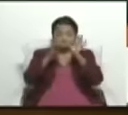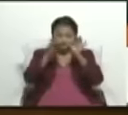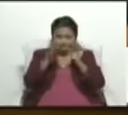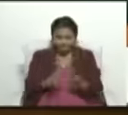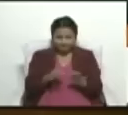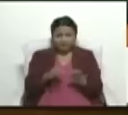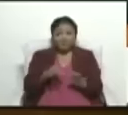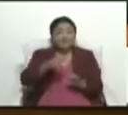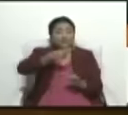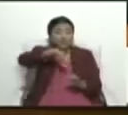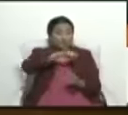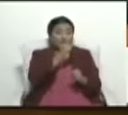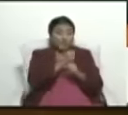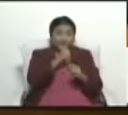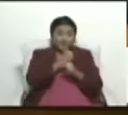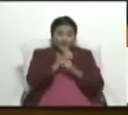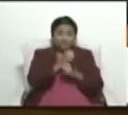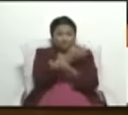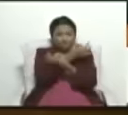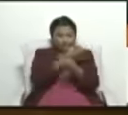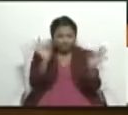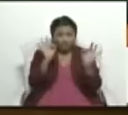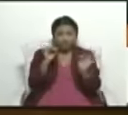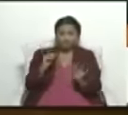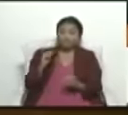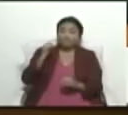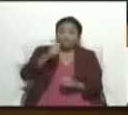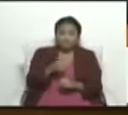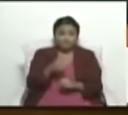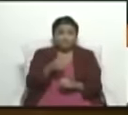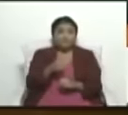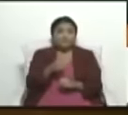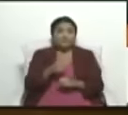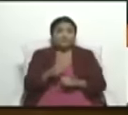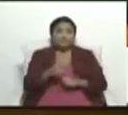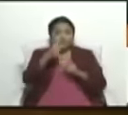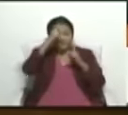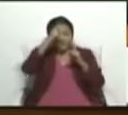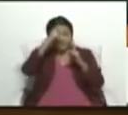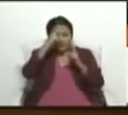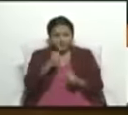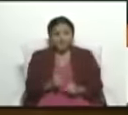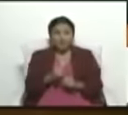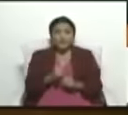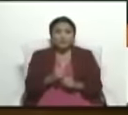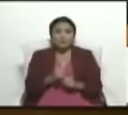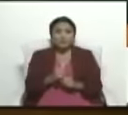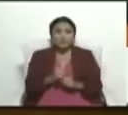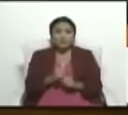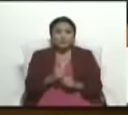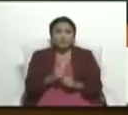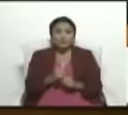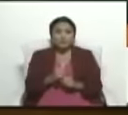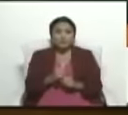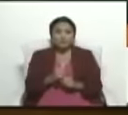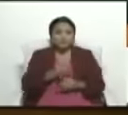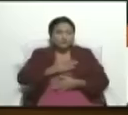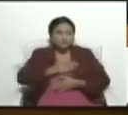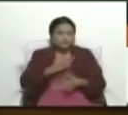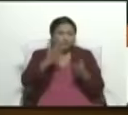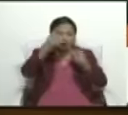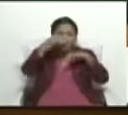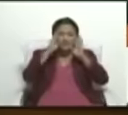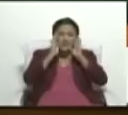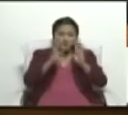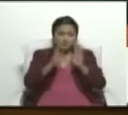hacen como en efecto este Ministerio Público las ha venido realizando, con profesionalismo, con entrega, con vocación de